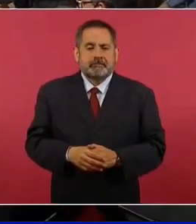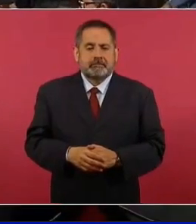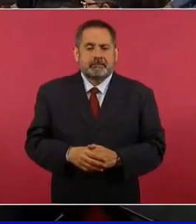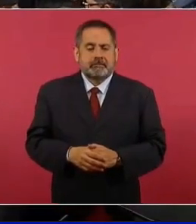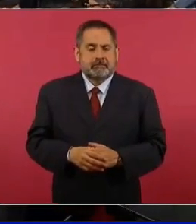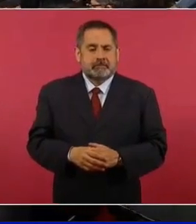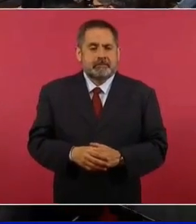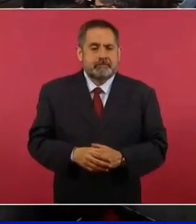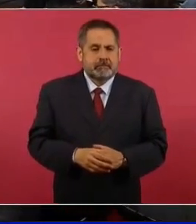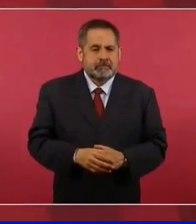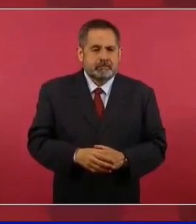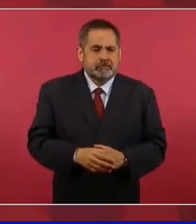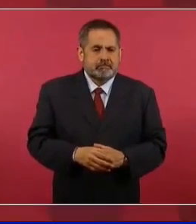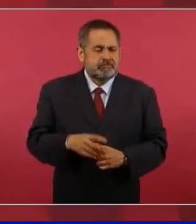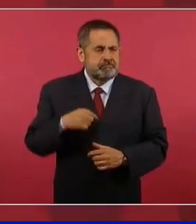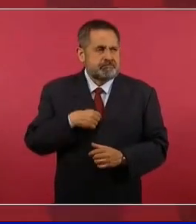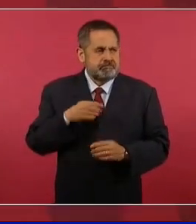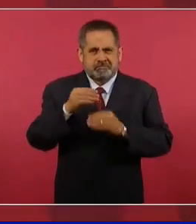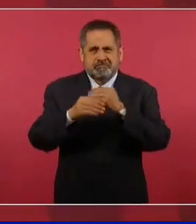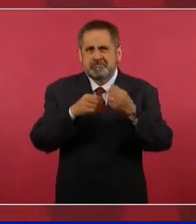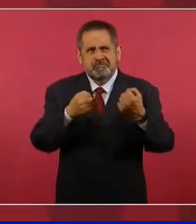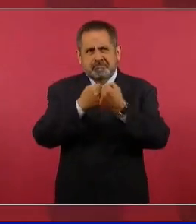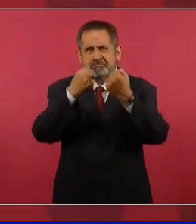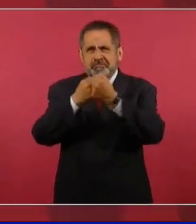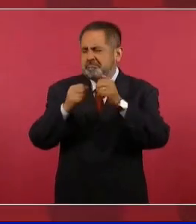Sin pelearnos con nadie,